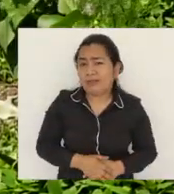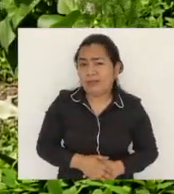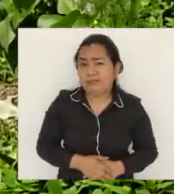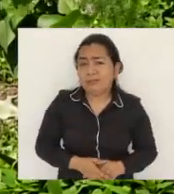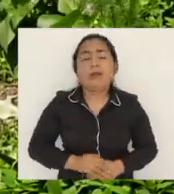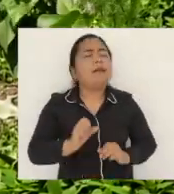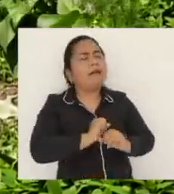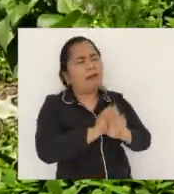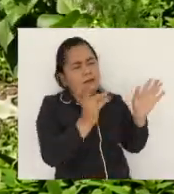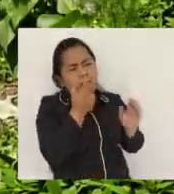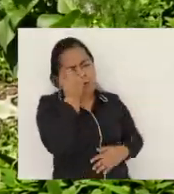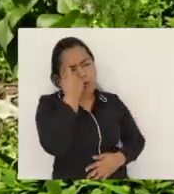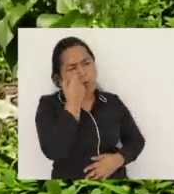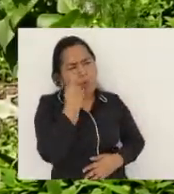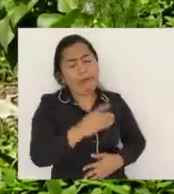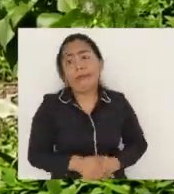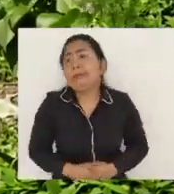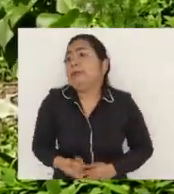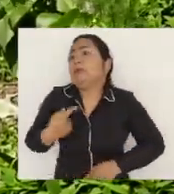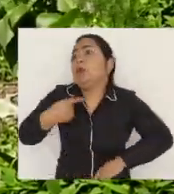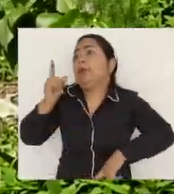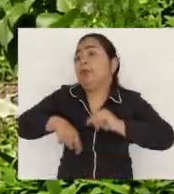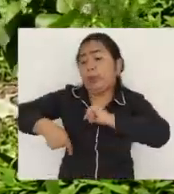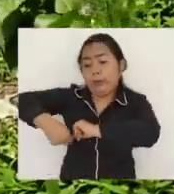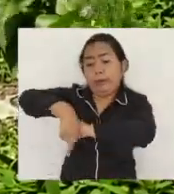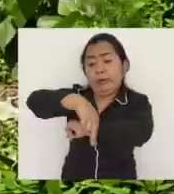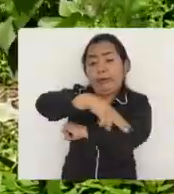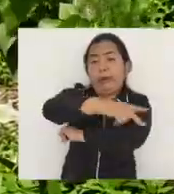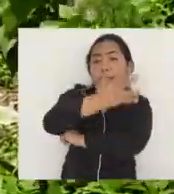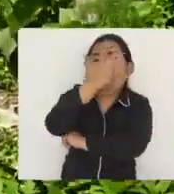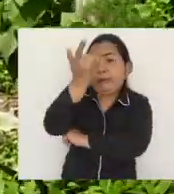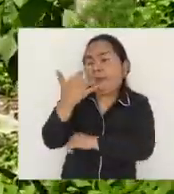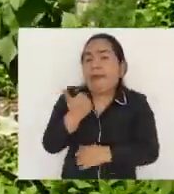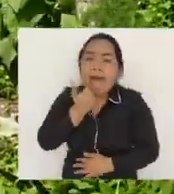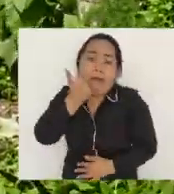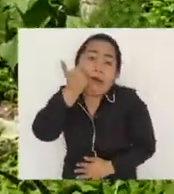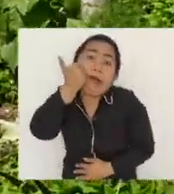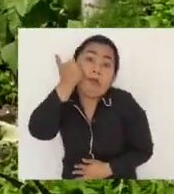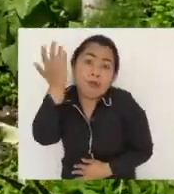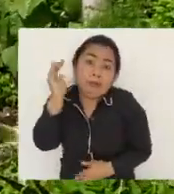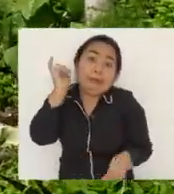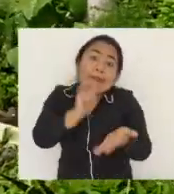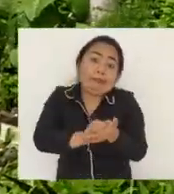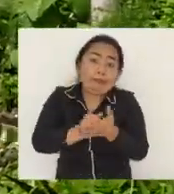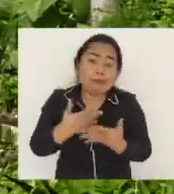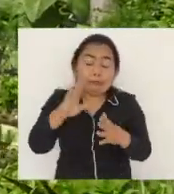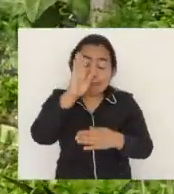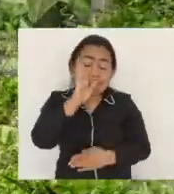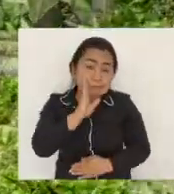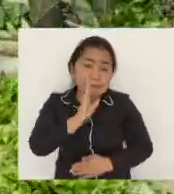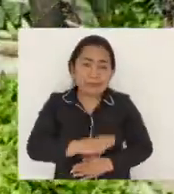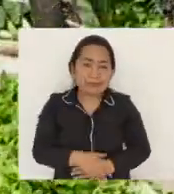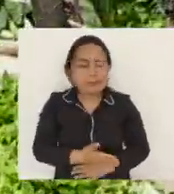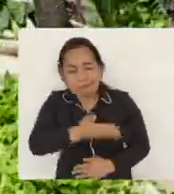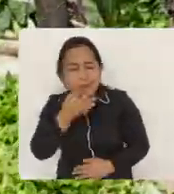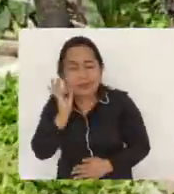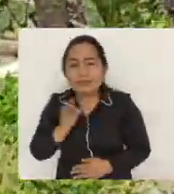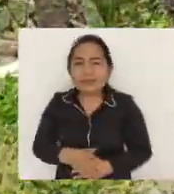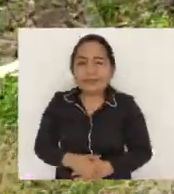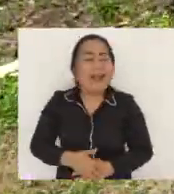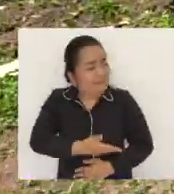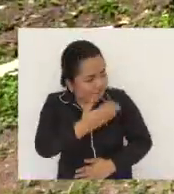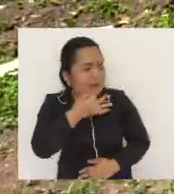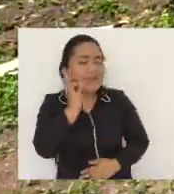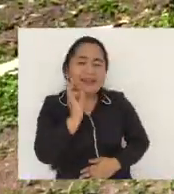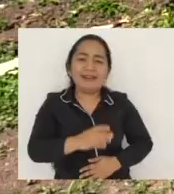Claro, como Rosita, la comprendo. Uno no puede salir porque ya tiene sus años, entonces por eso estoy triste. ¿Vamos a tomar